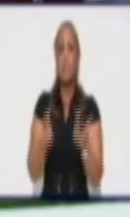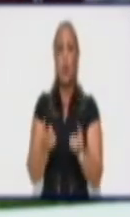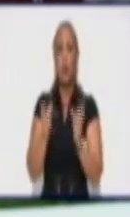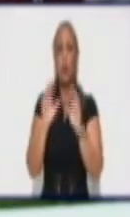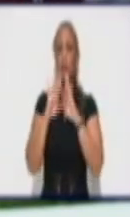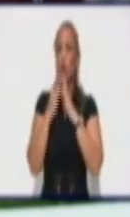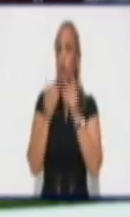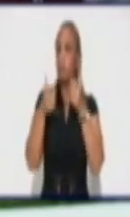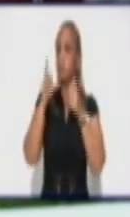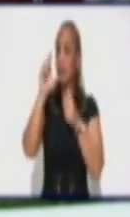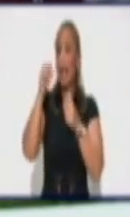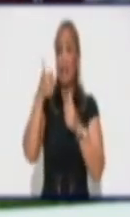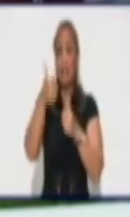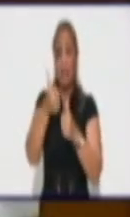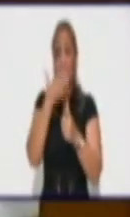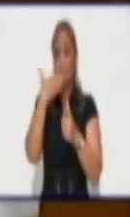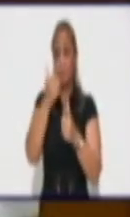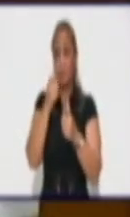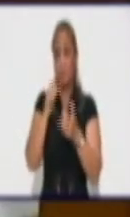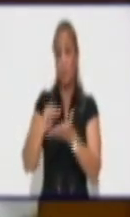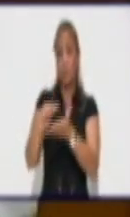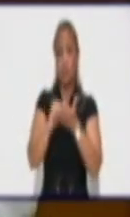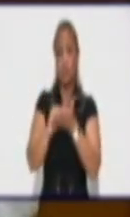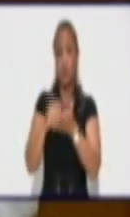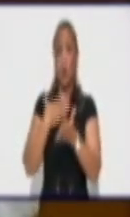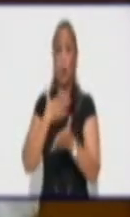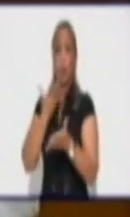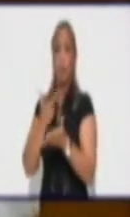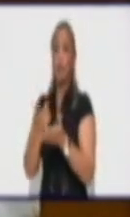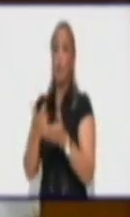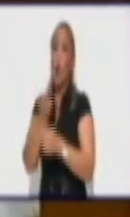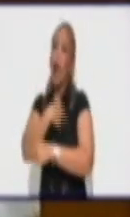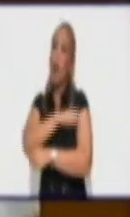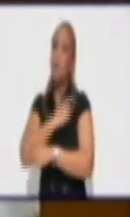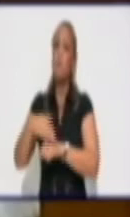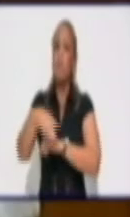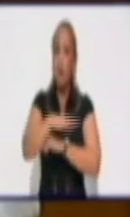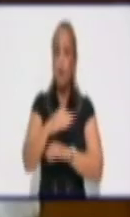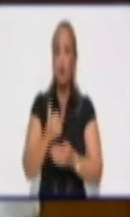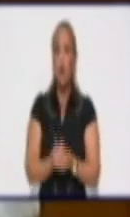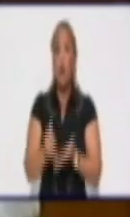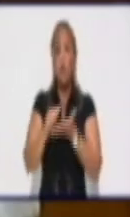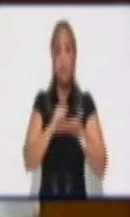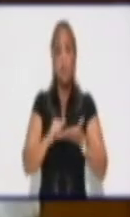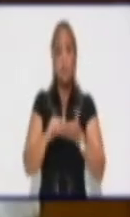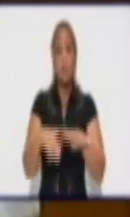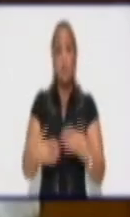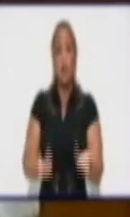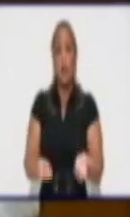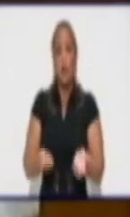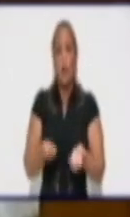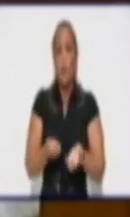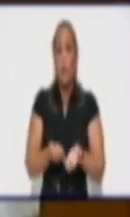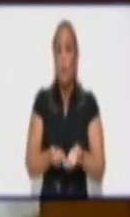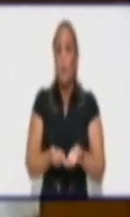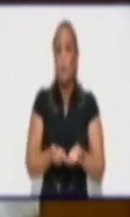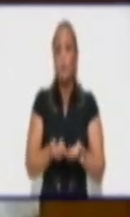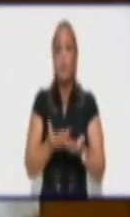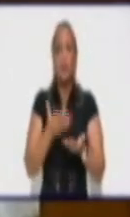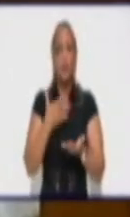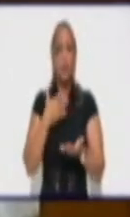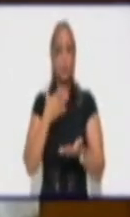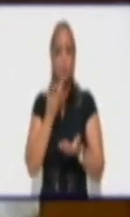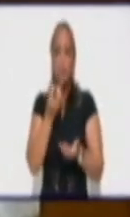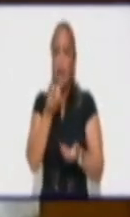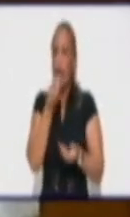los servicios como respeto al pueblo pero los servicios vitales y los propios alimentos